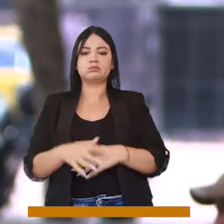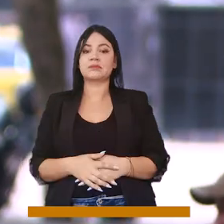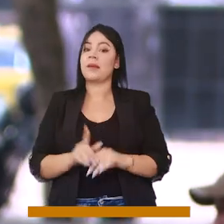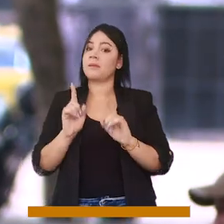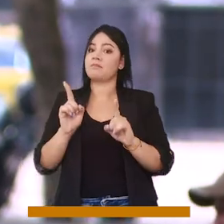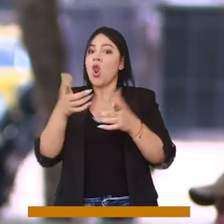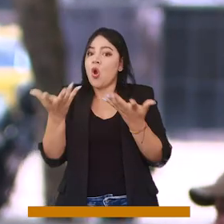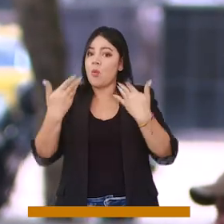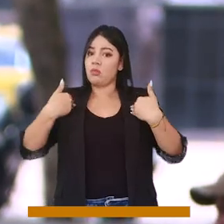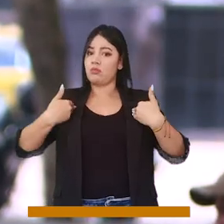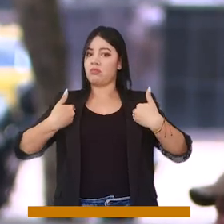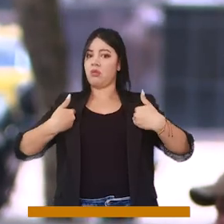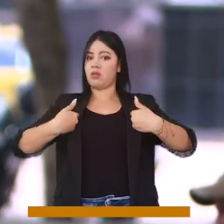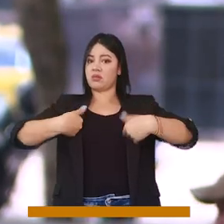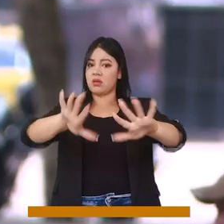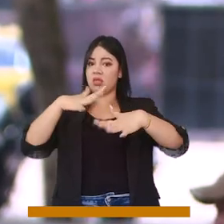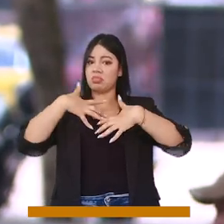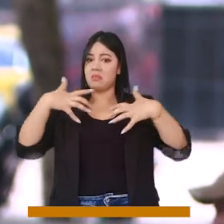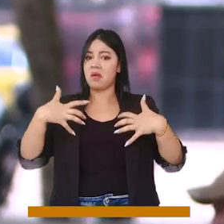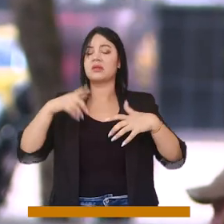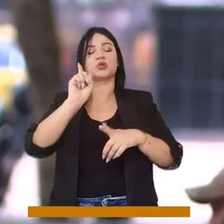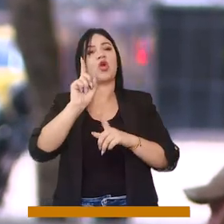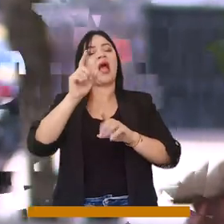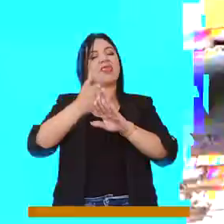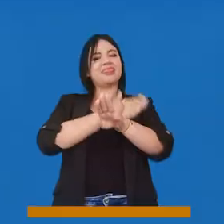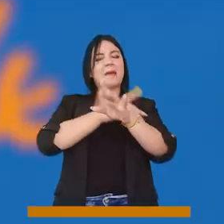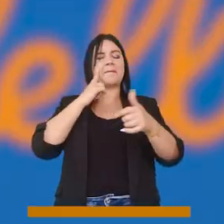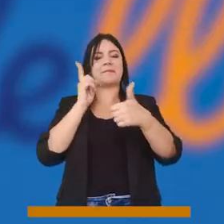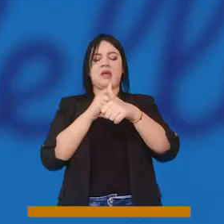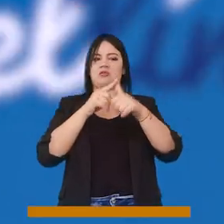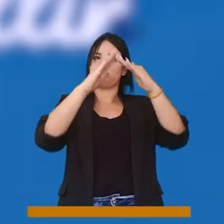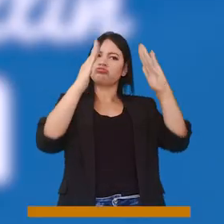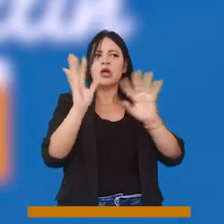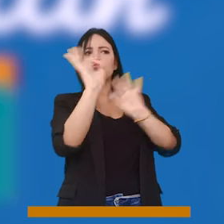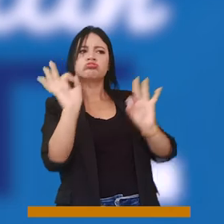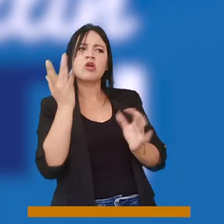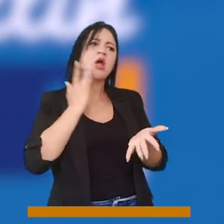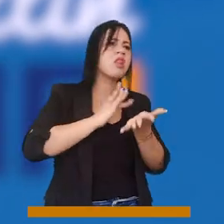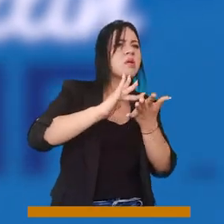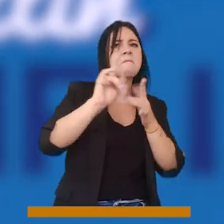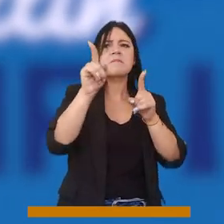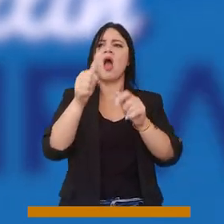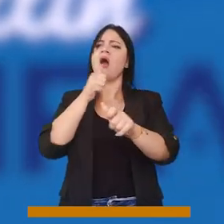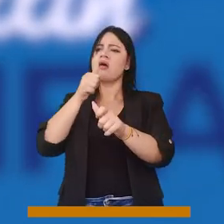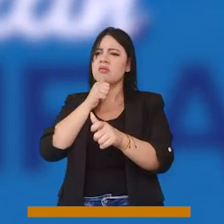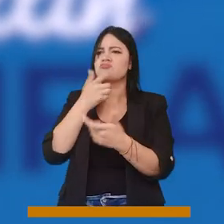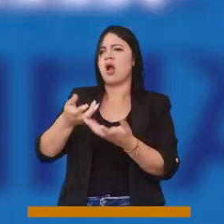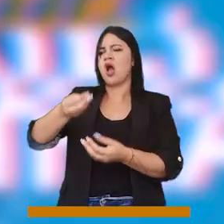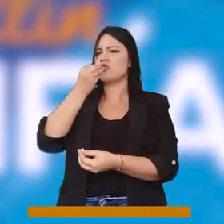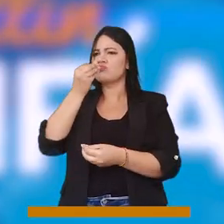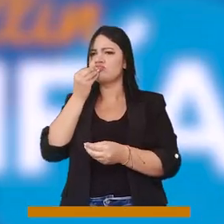Hay unas condiciones que se le deben garantizar a cada tipo de fauna, ¿cierto? Que tengan un albergue adecuado, que tengan alimentación